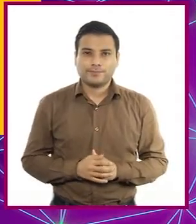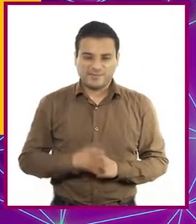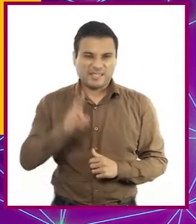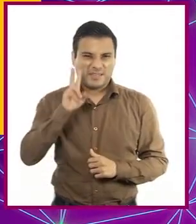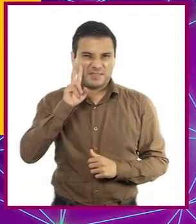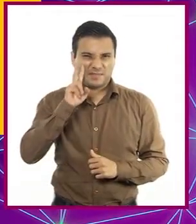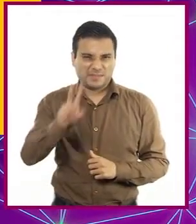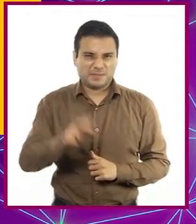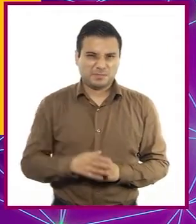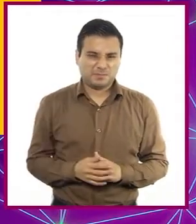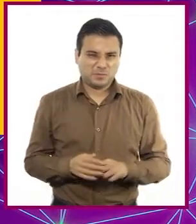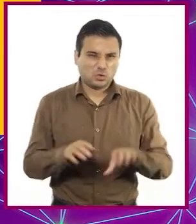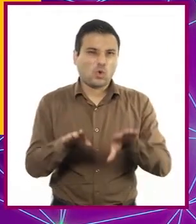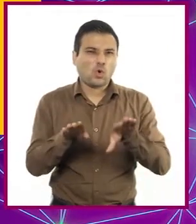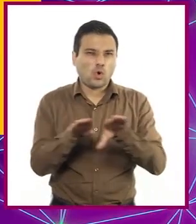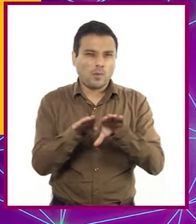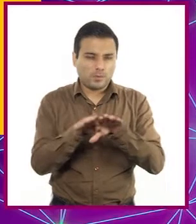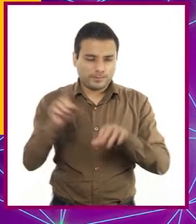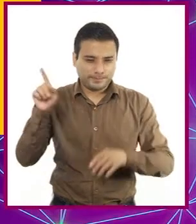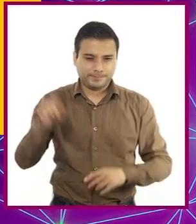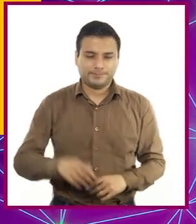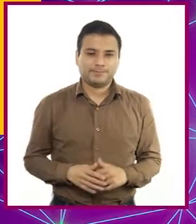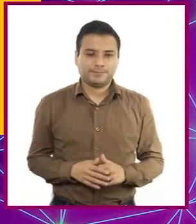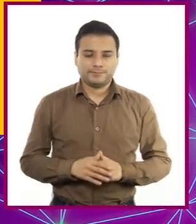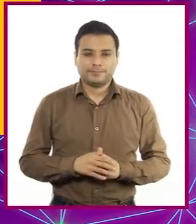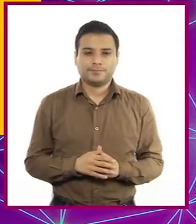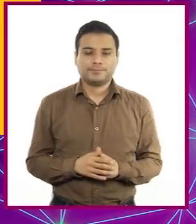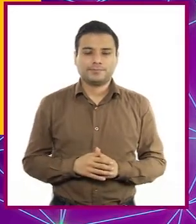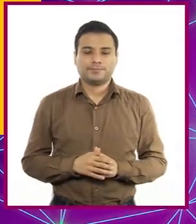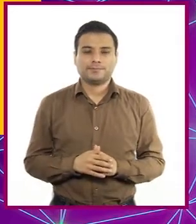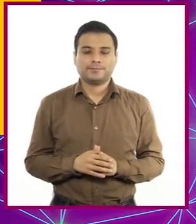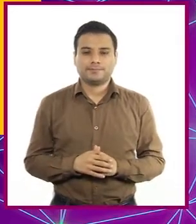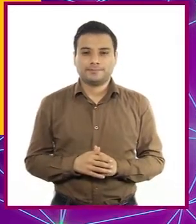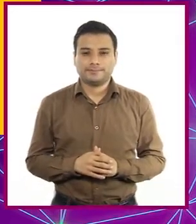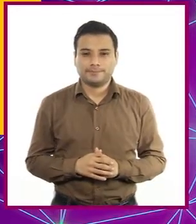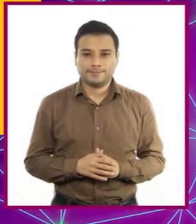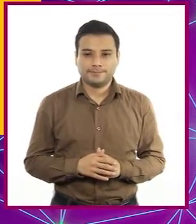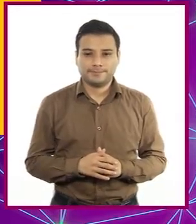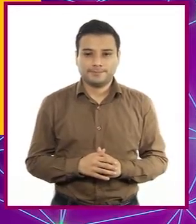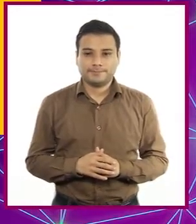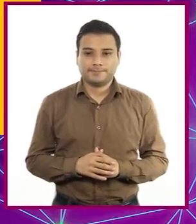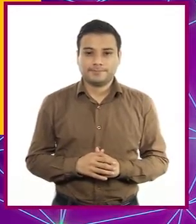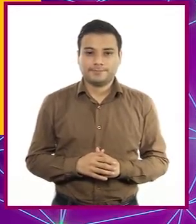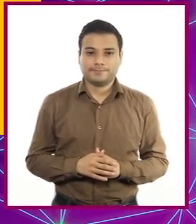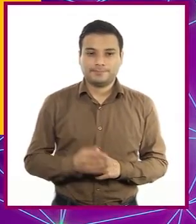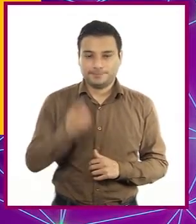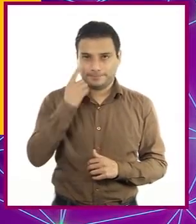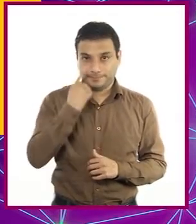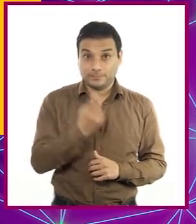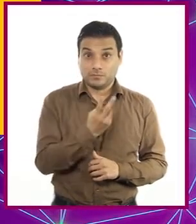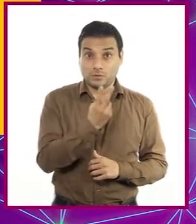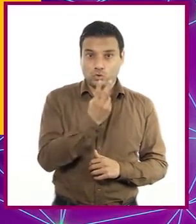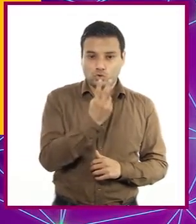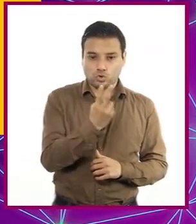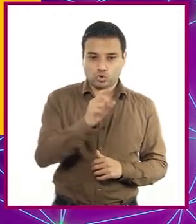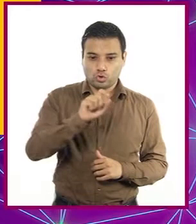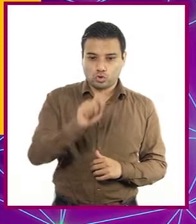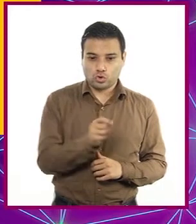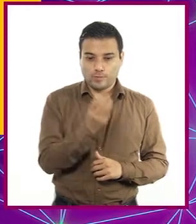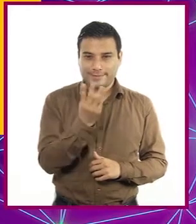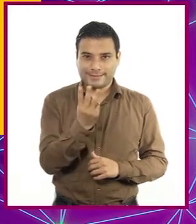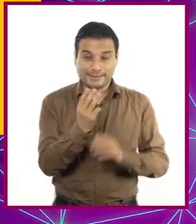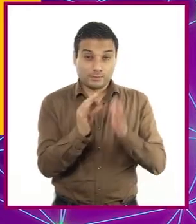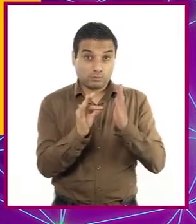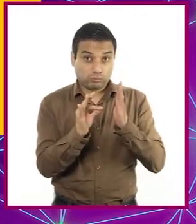Observemos este comportamiento en el plano. Tomando como referencia la coordenada 2,3, es